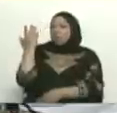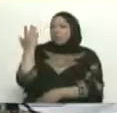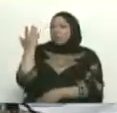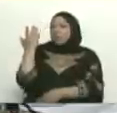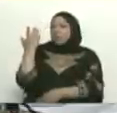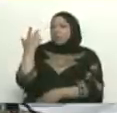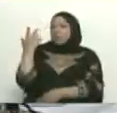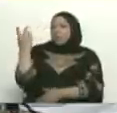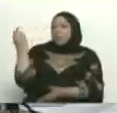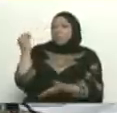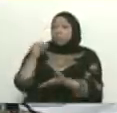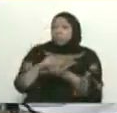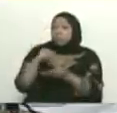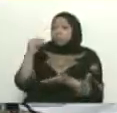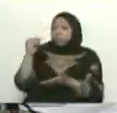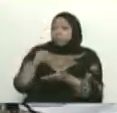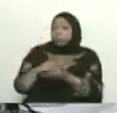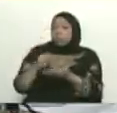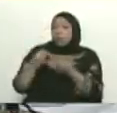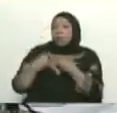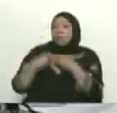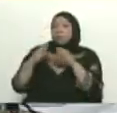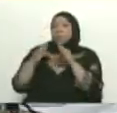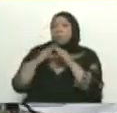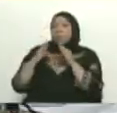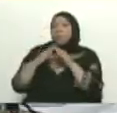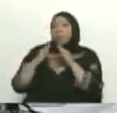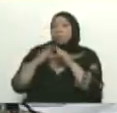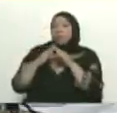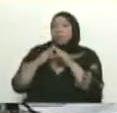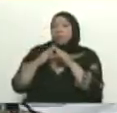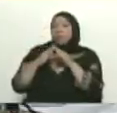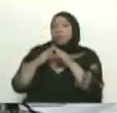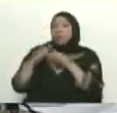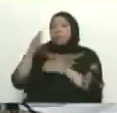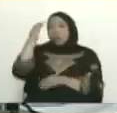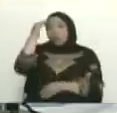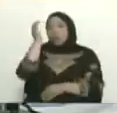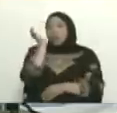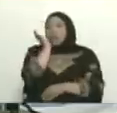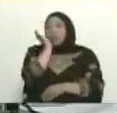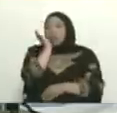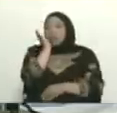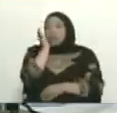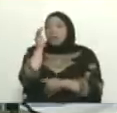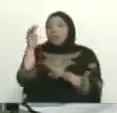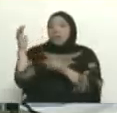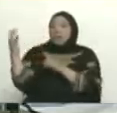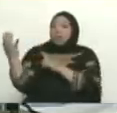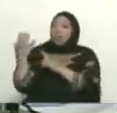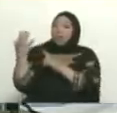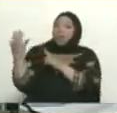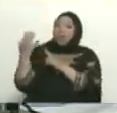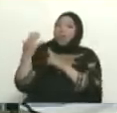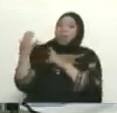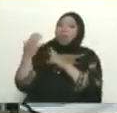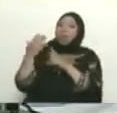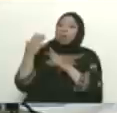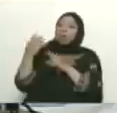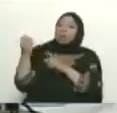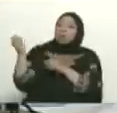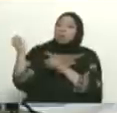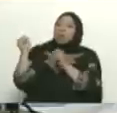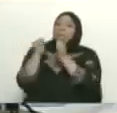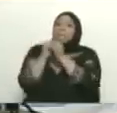decenas de veces, la vivienda de Tibisay fue agredida por los fascistas?